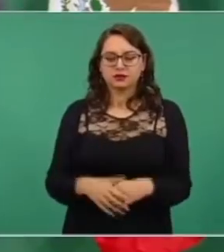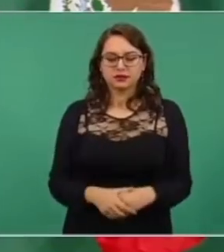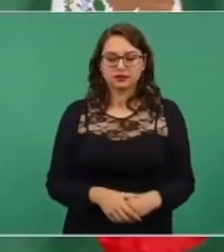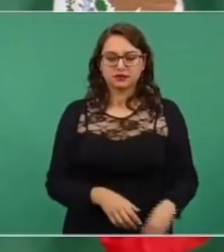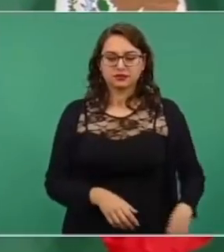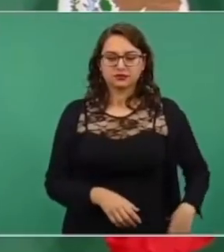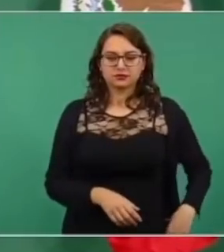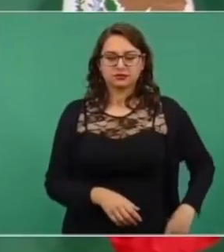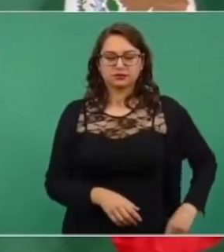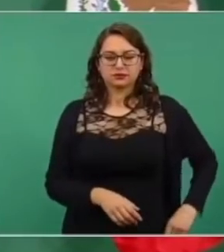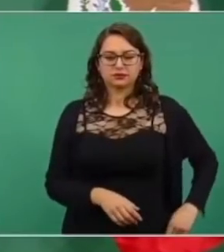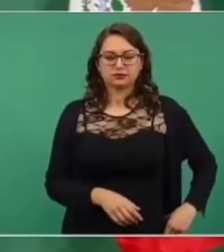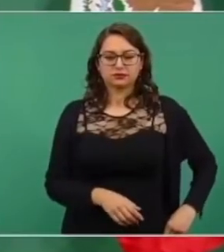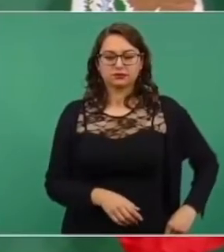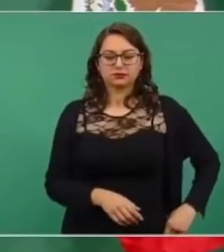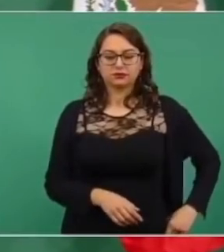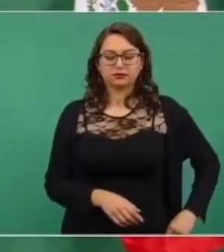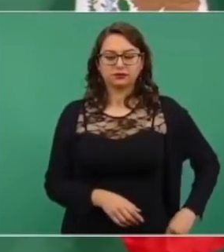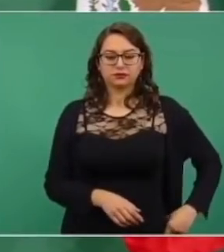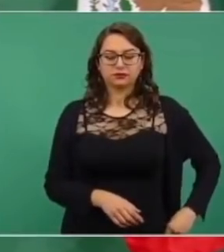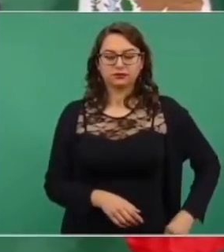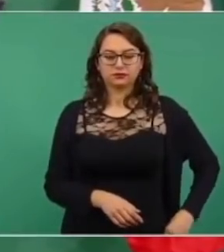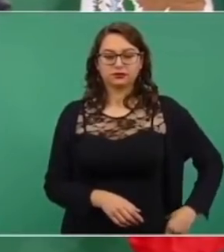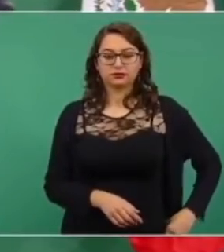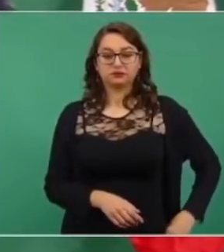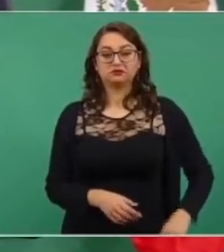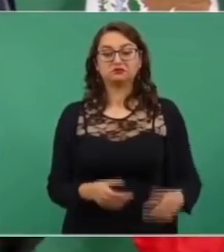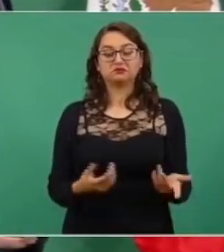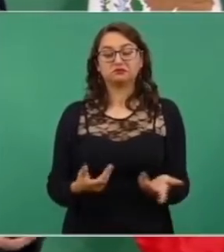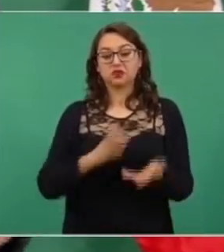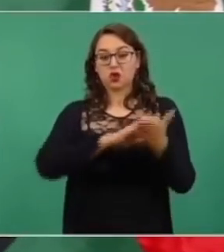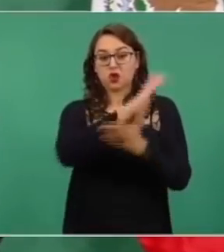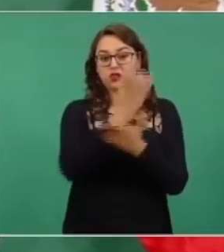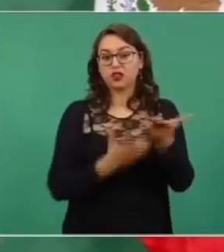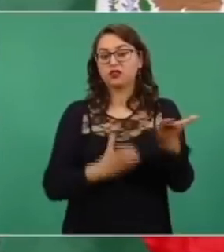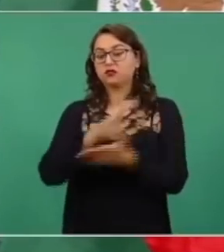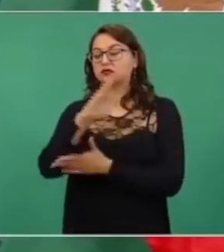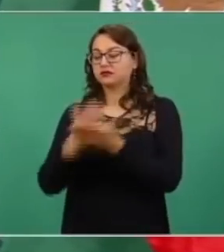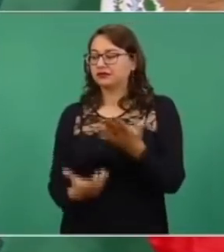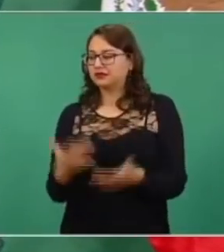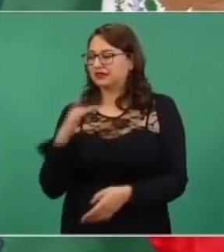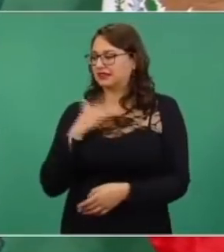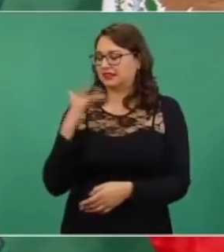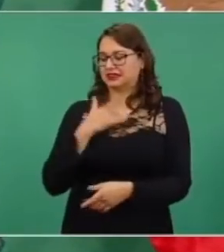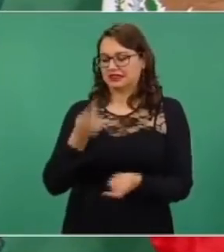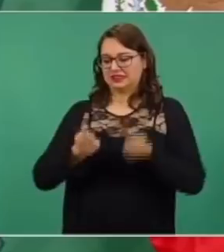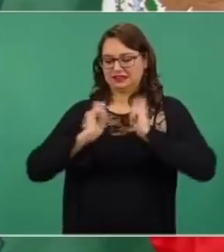en el mercado financiero las concesiones.